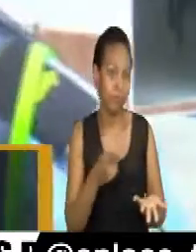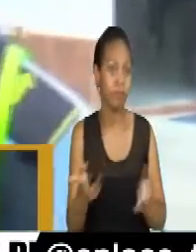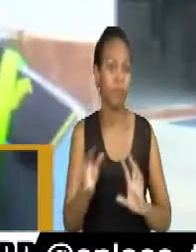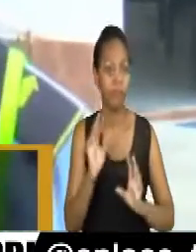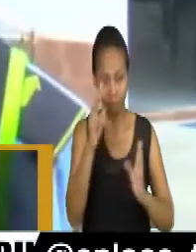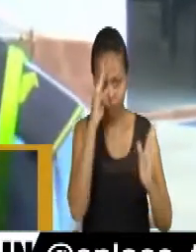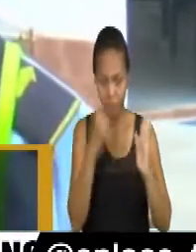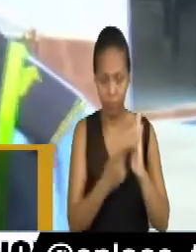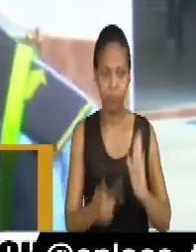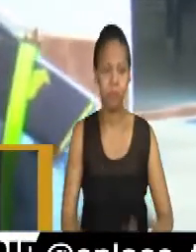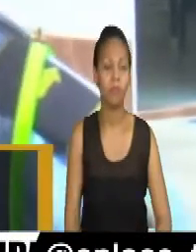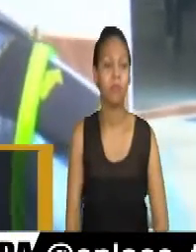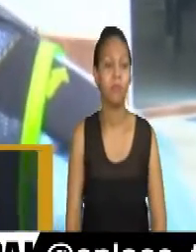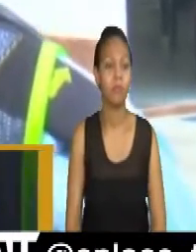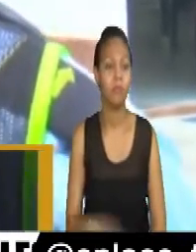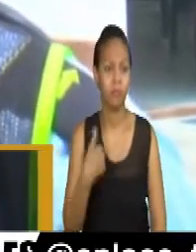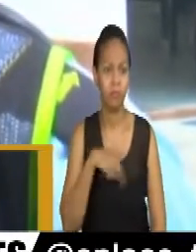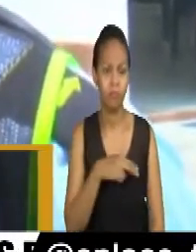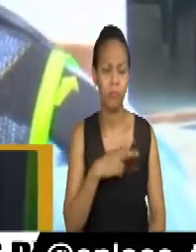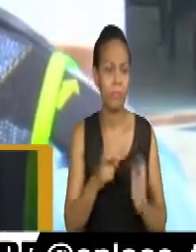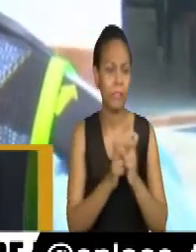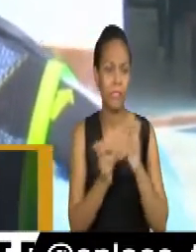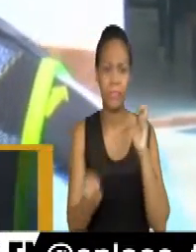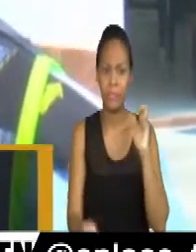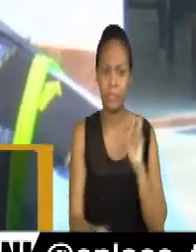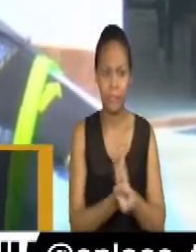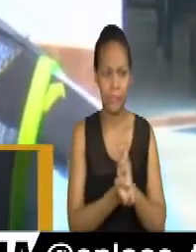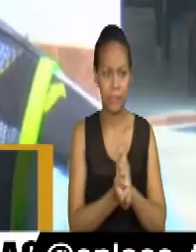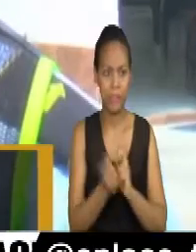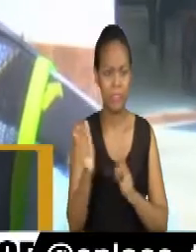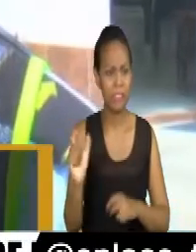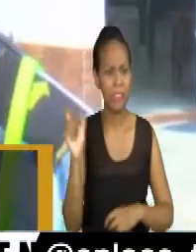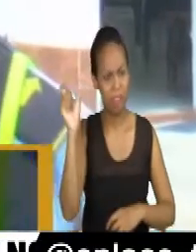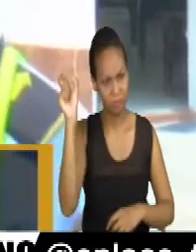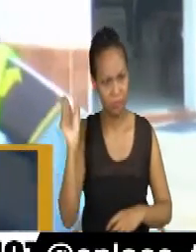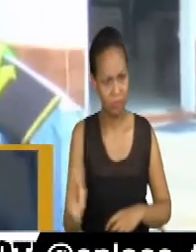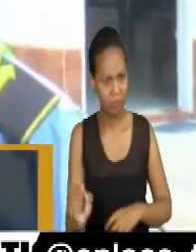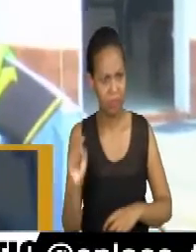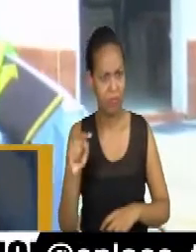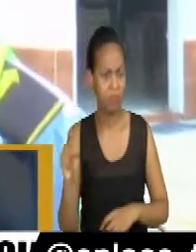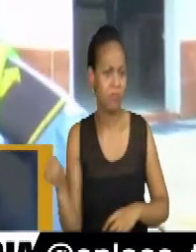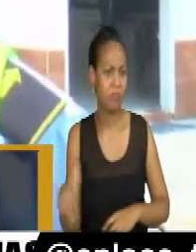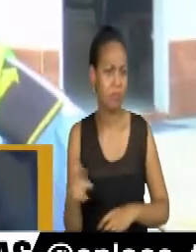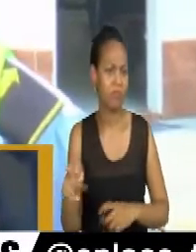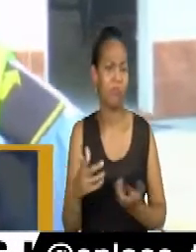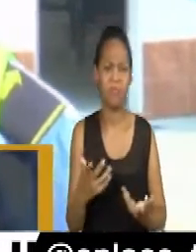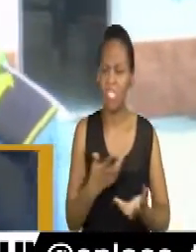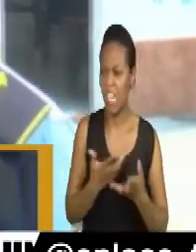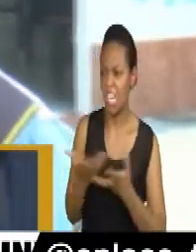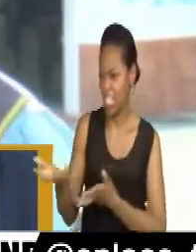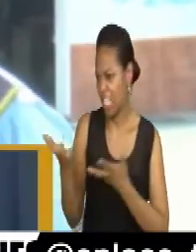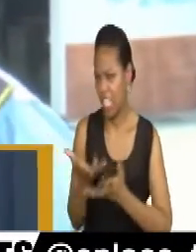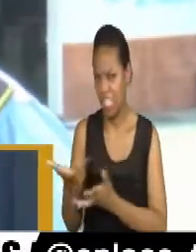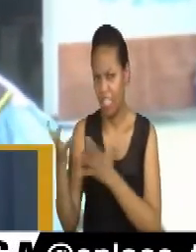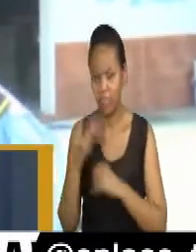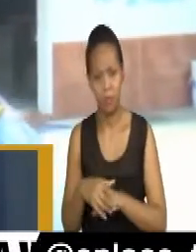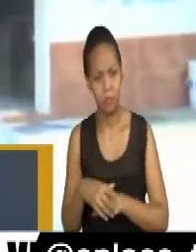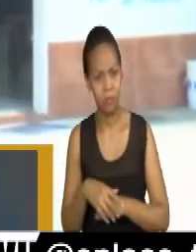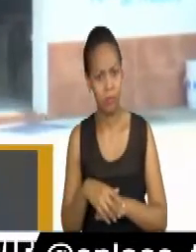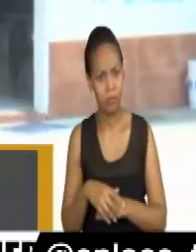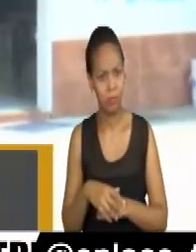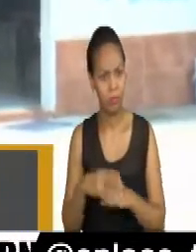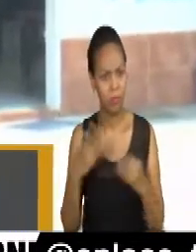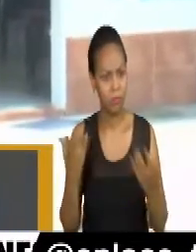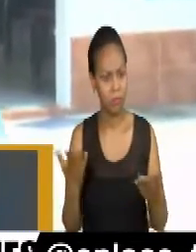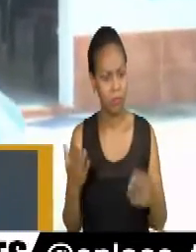como asombro ver cómo una clase de personas tratan como de ultrajar. Primero primera